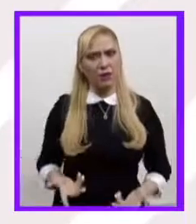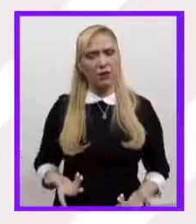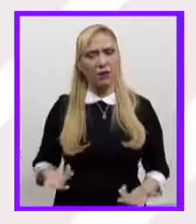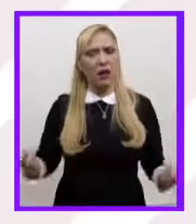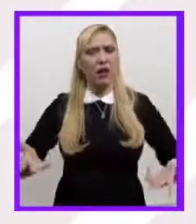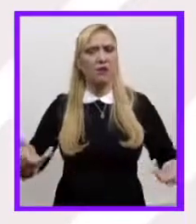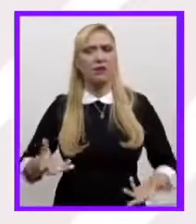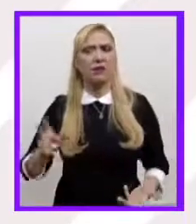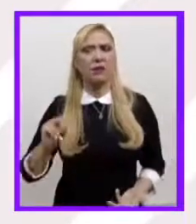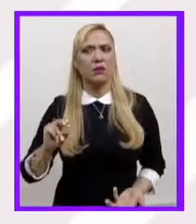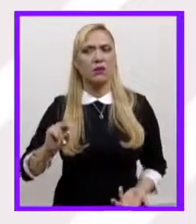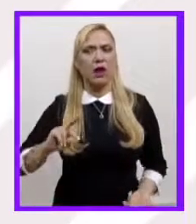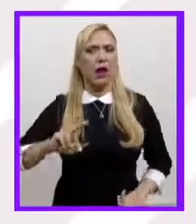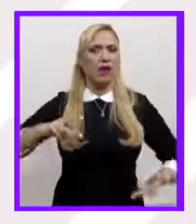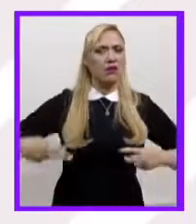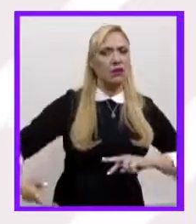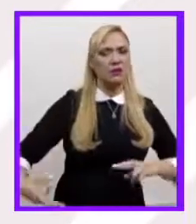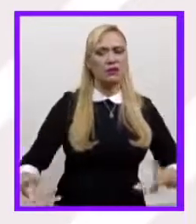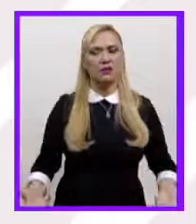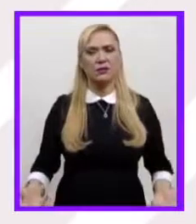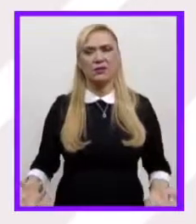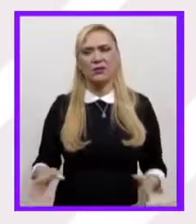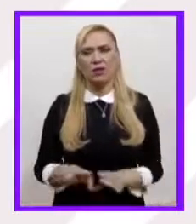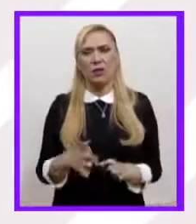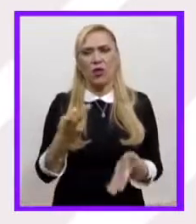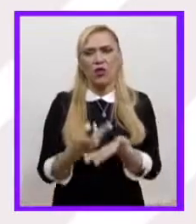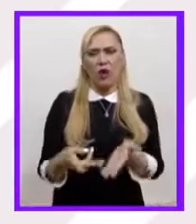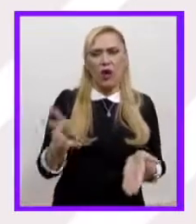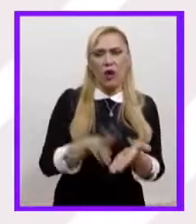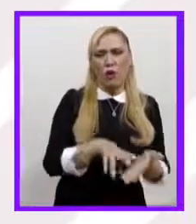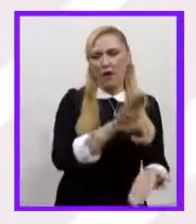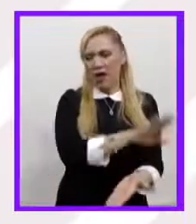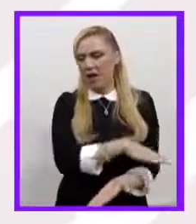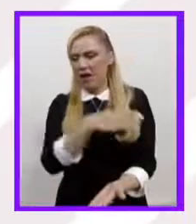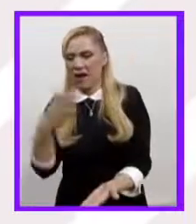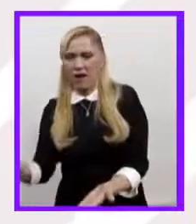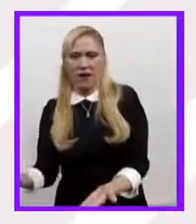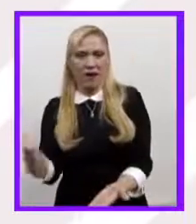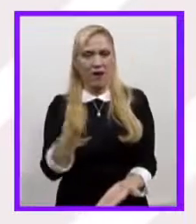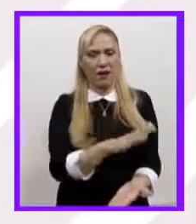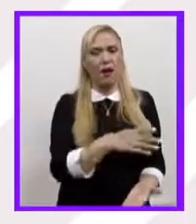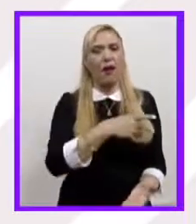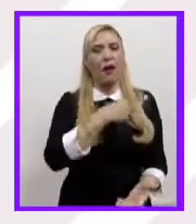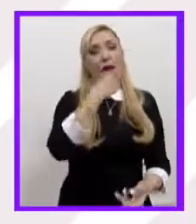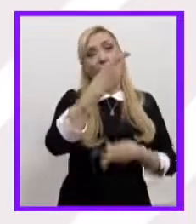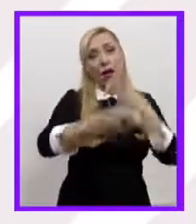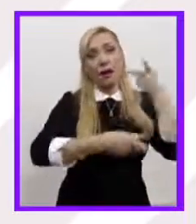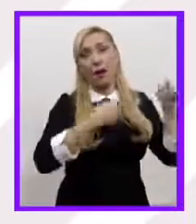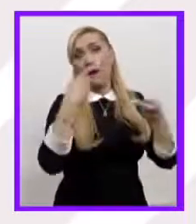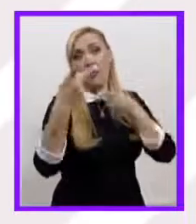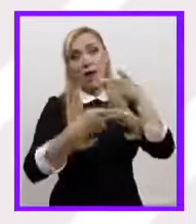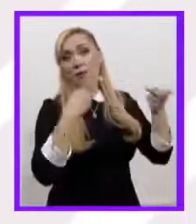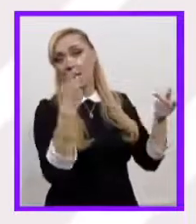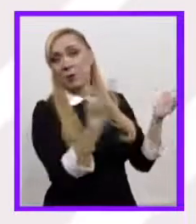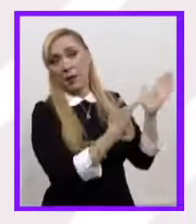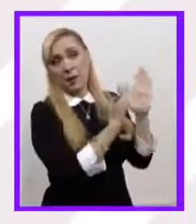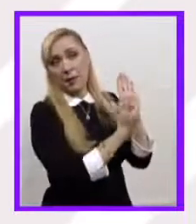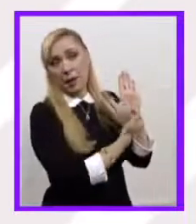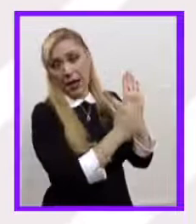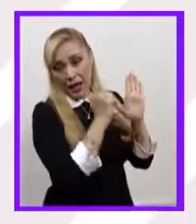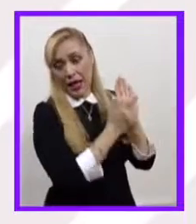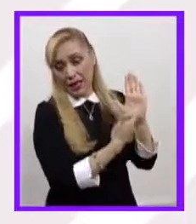Entonces se genera una suerte de doble discurso, es decir, está ahí, parece que tiene un valor importante, este bien